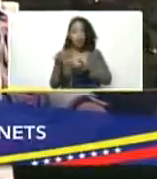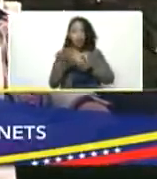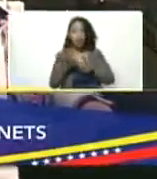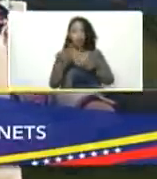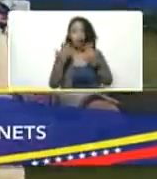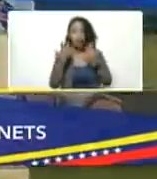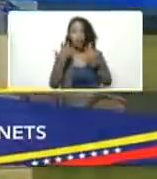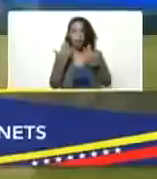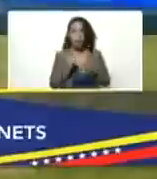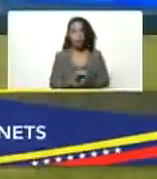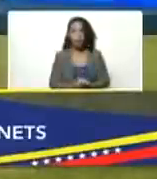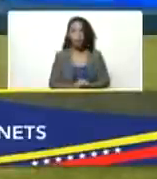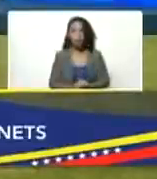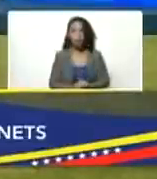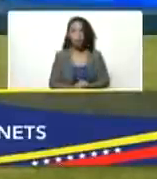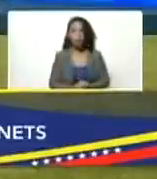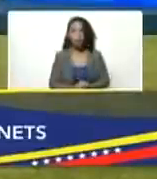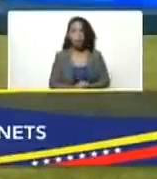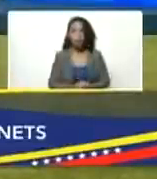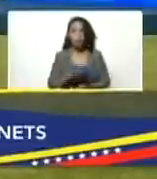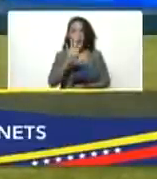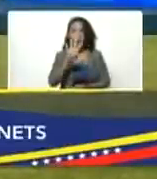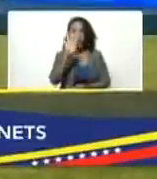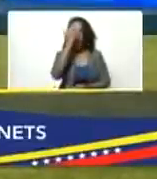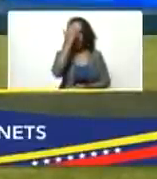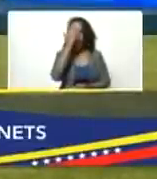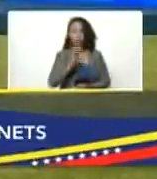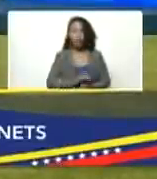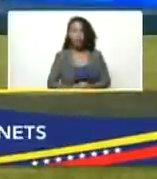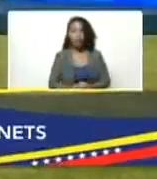manos el 4 de febrero,